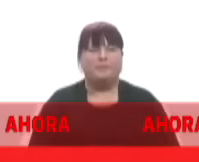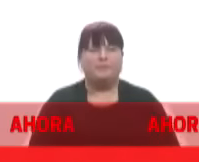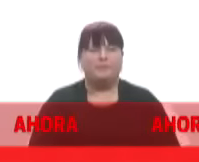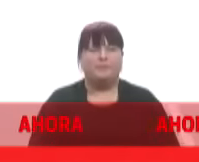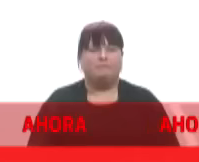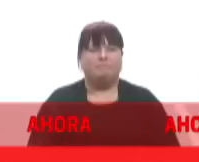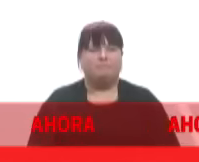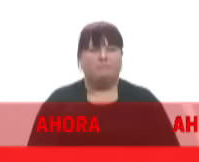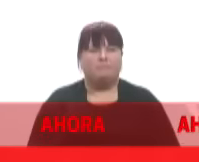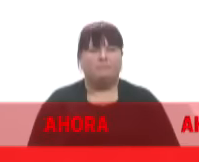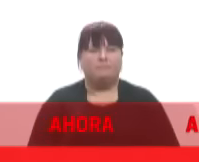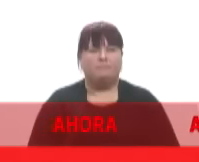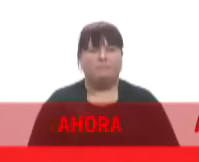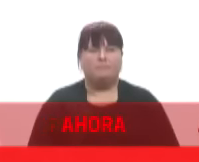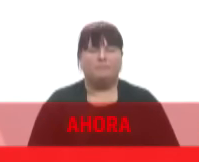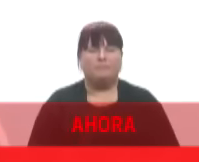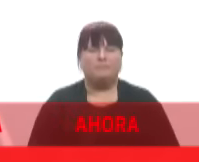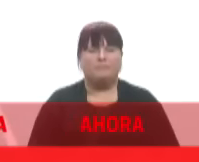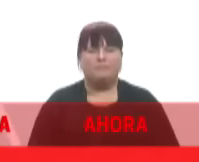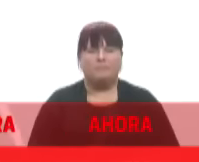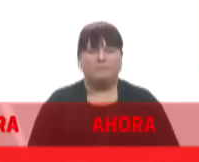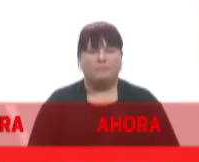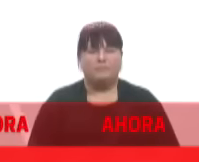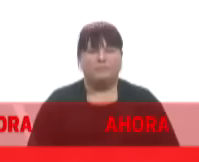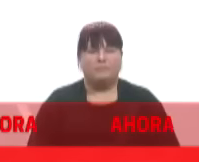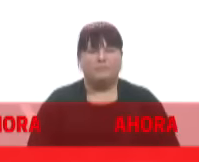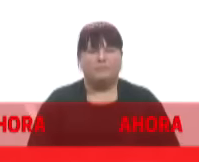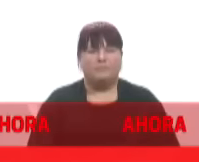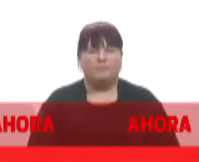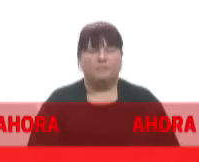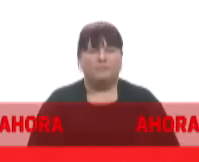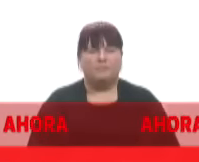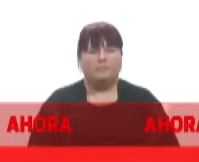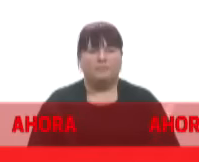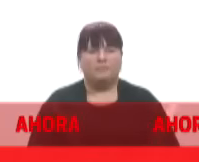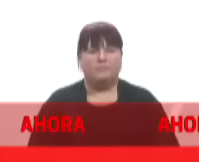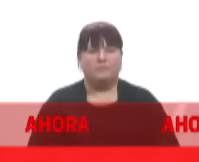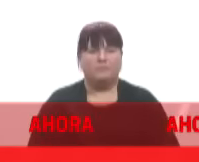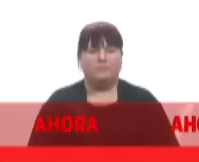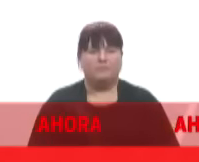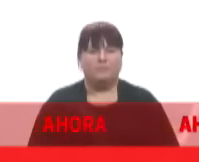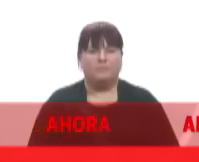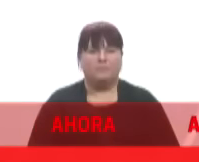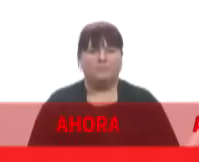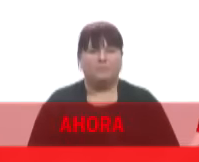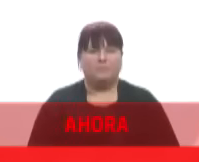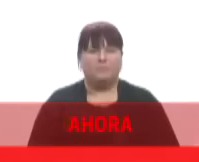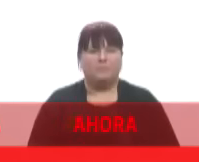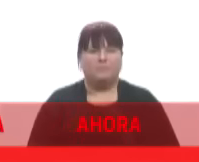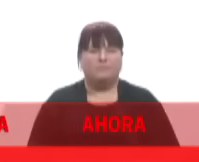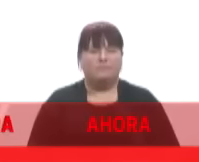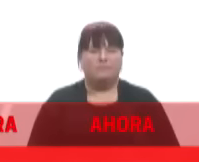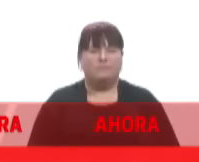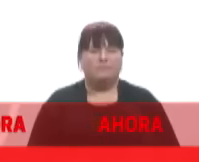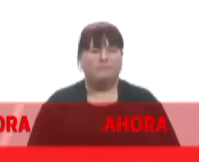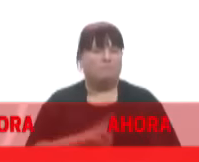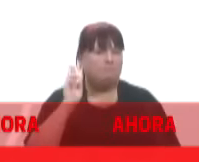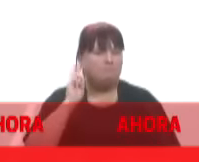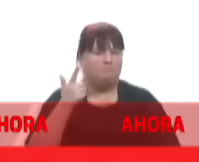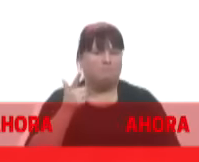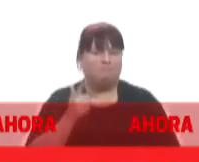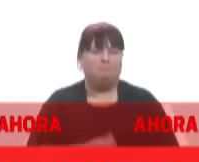Ahí intenta hablar nuevamente Martín Lustó, que está pidiendo la palabra. Quien asesora a la vicepresidenta al lado. Qué tremendo el sonido, ¿no?